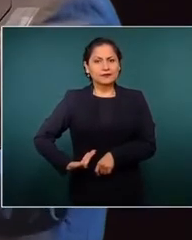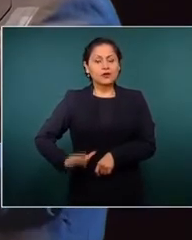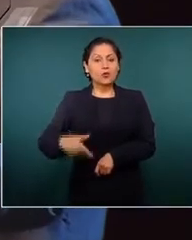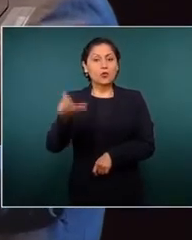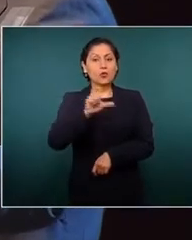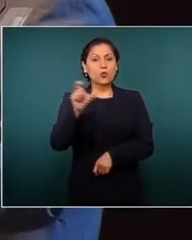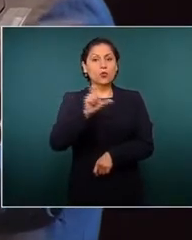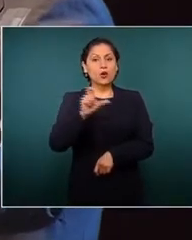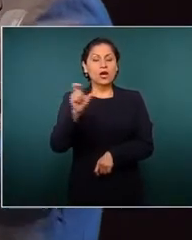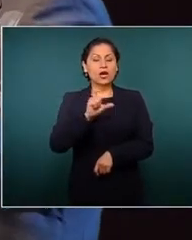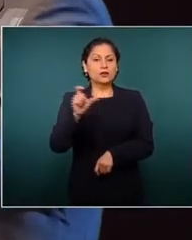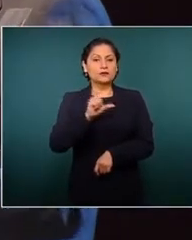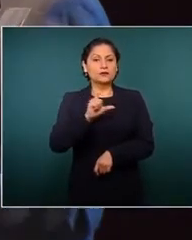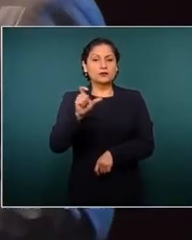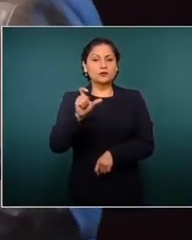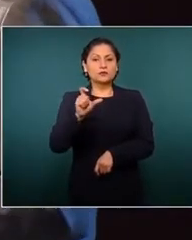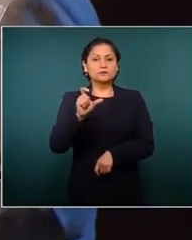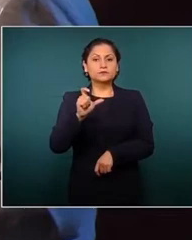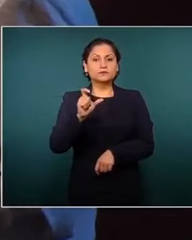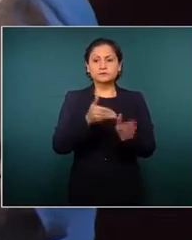su gobierno